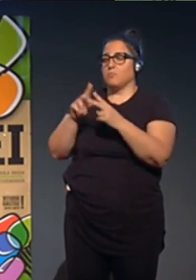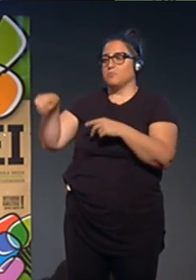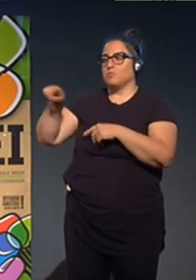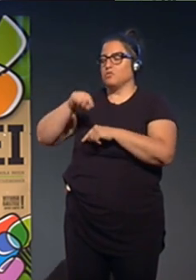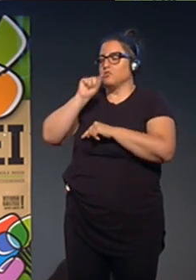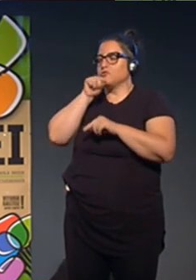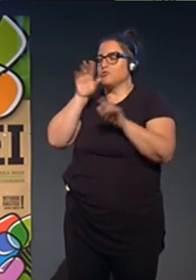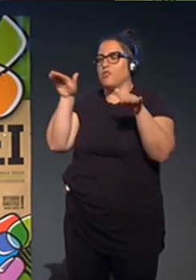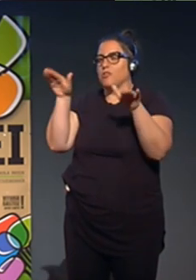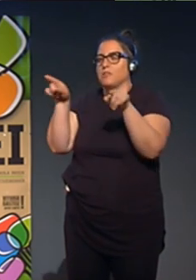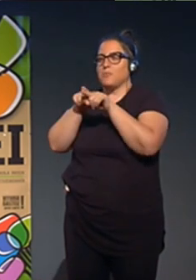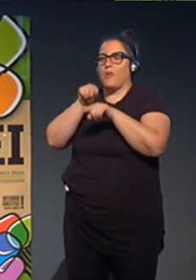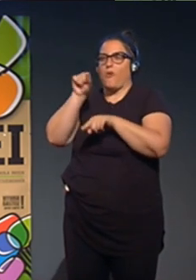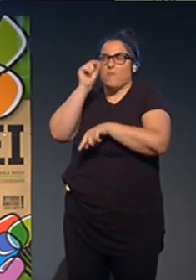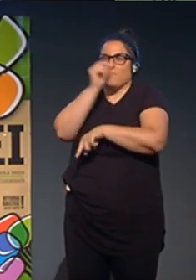mosquitos